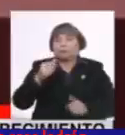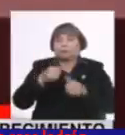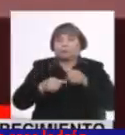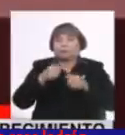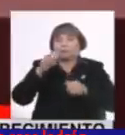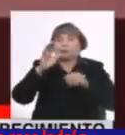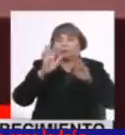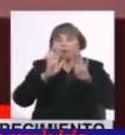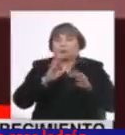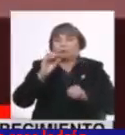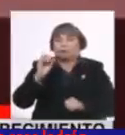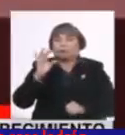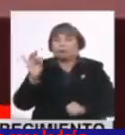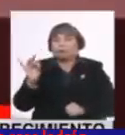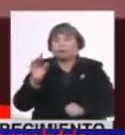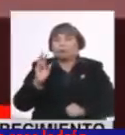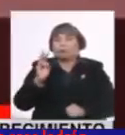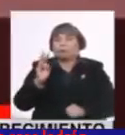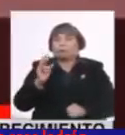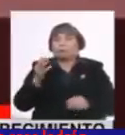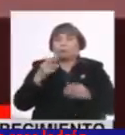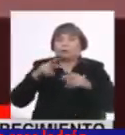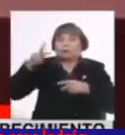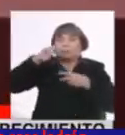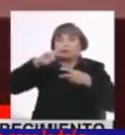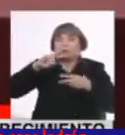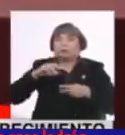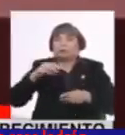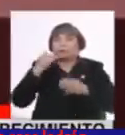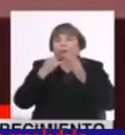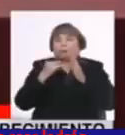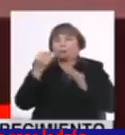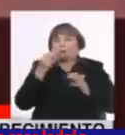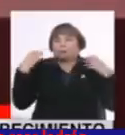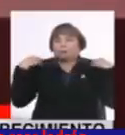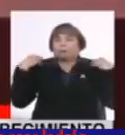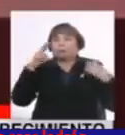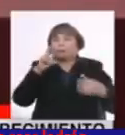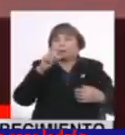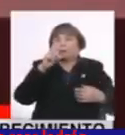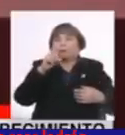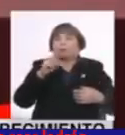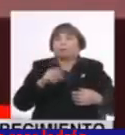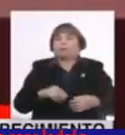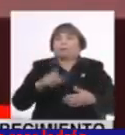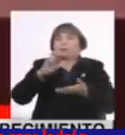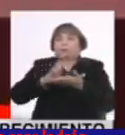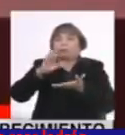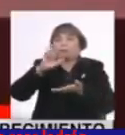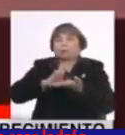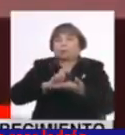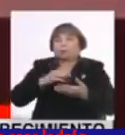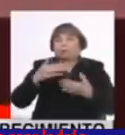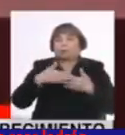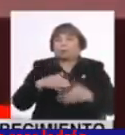número 986, segundo piso, interior 201, cercado de